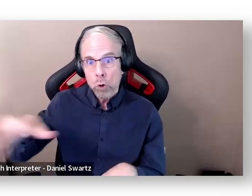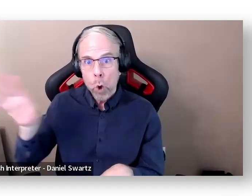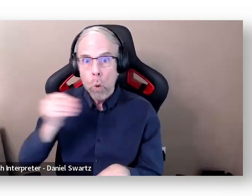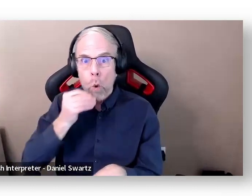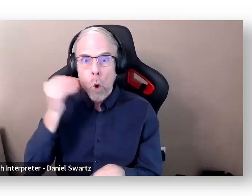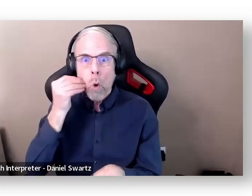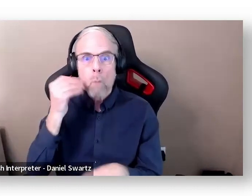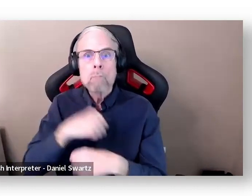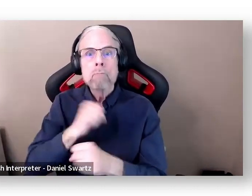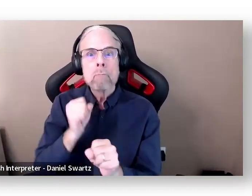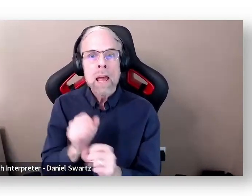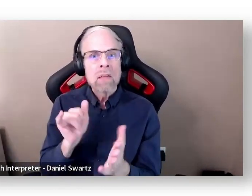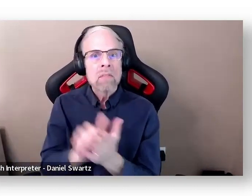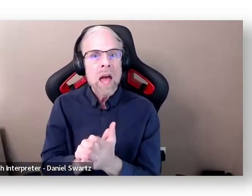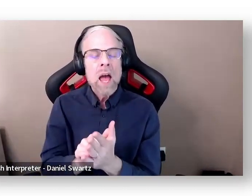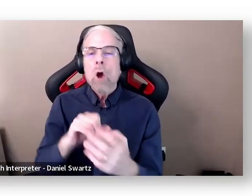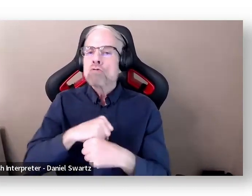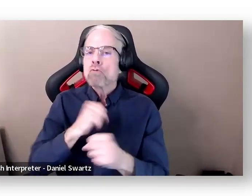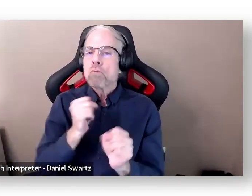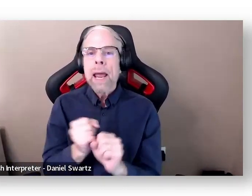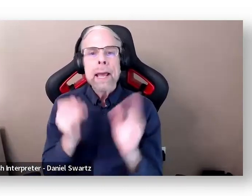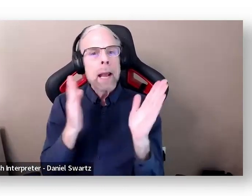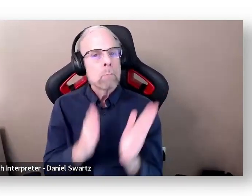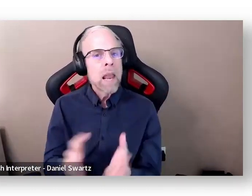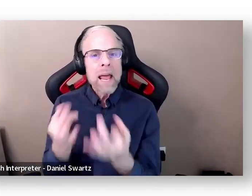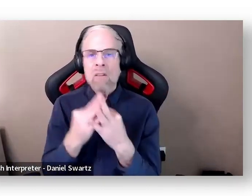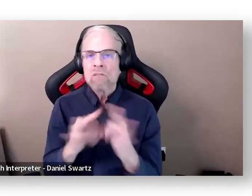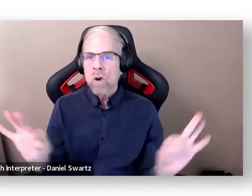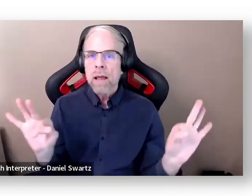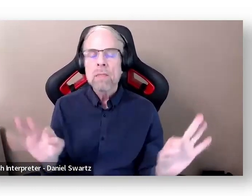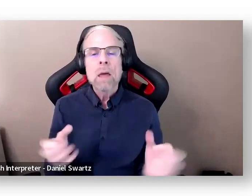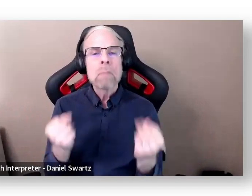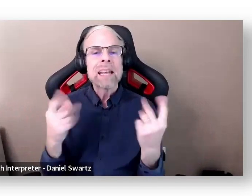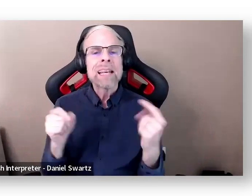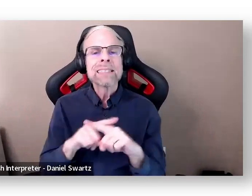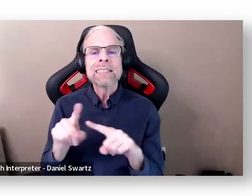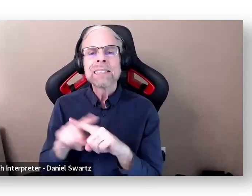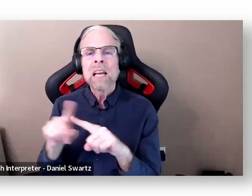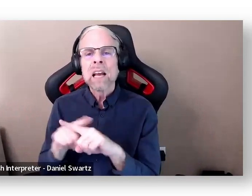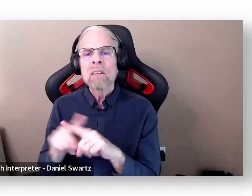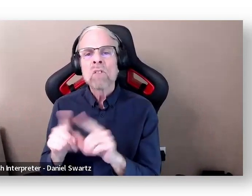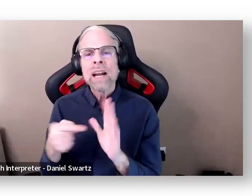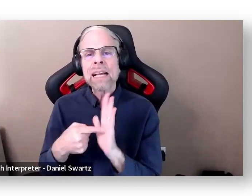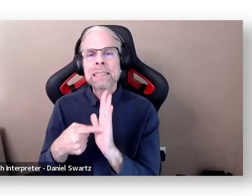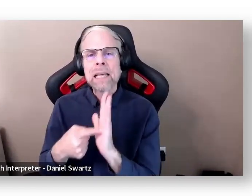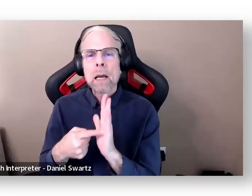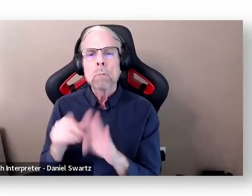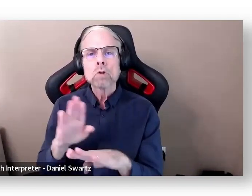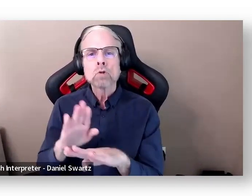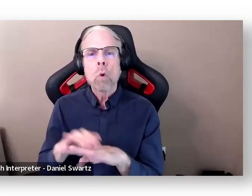Yo estoy aquí para animar que ustedes creen un plan cuando lleguen a casa. No les cuesta nada. Hay